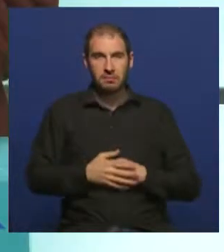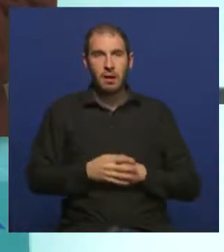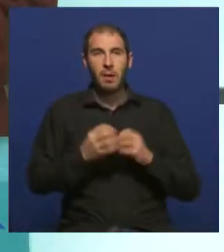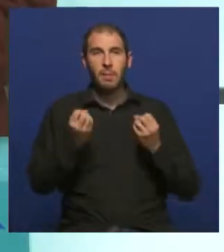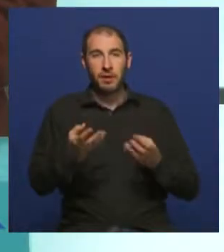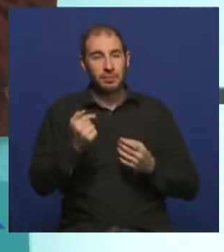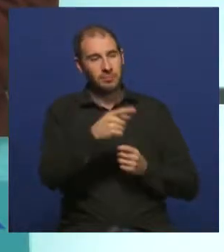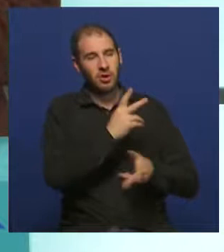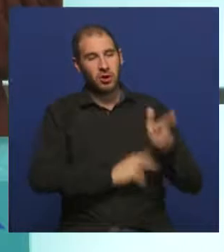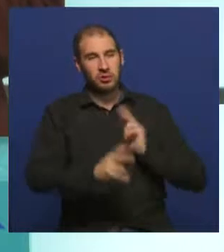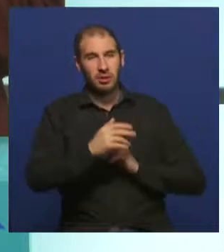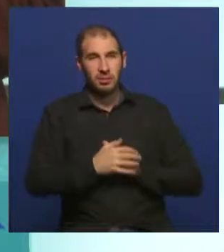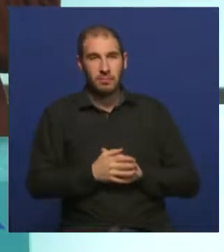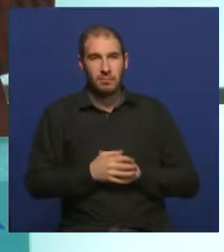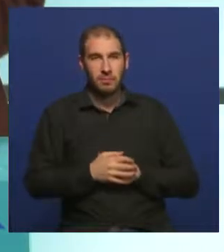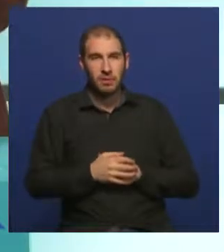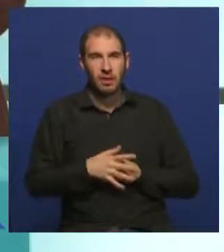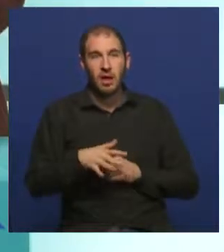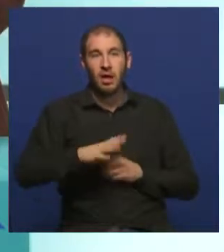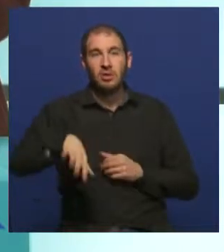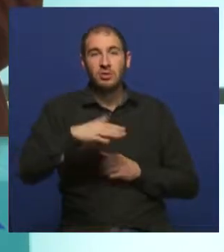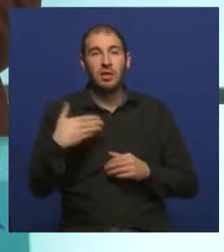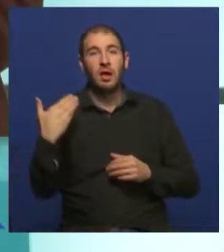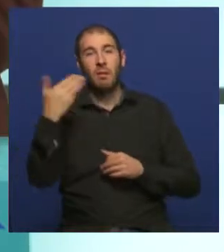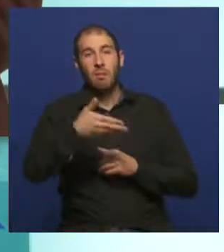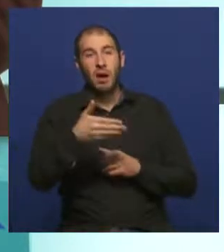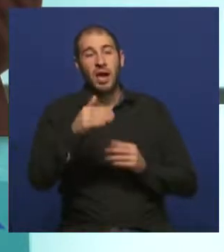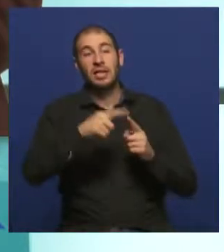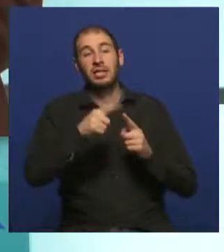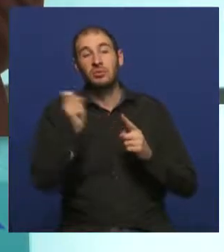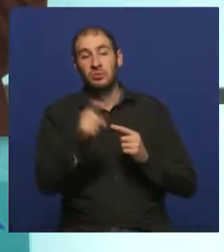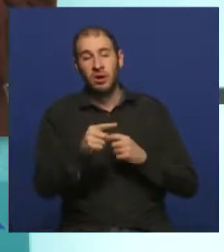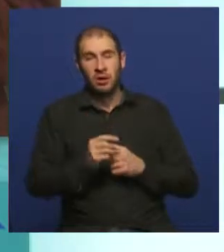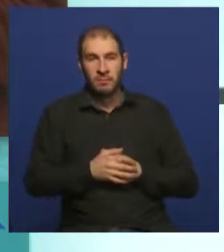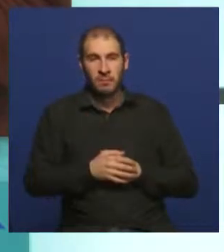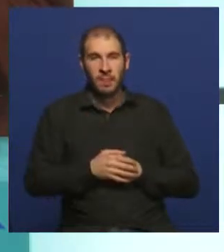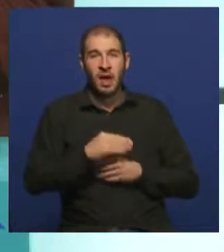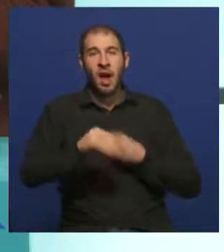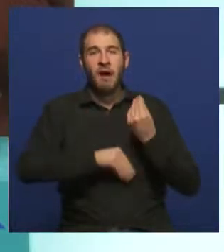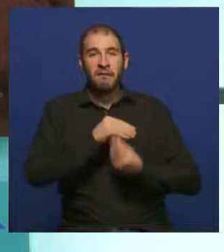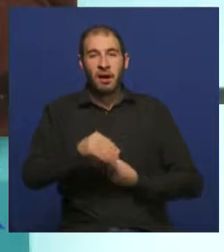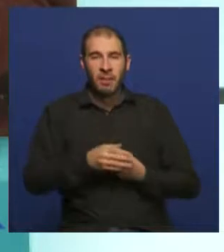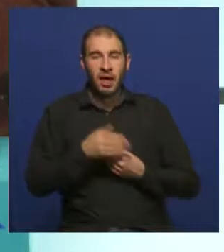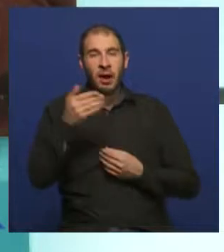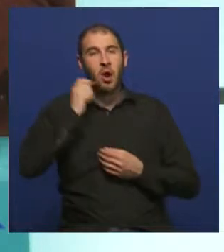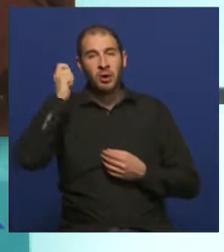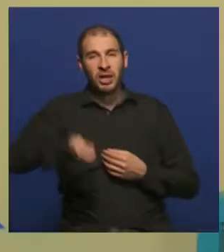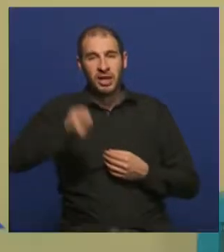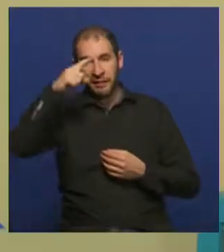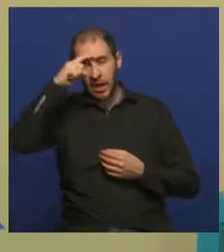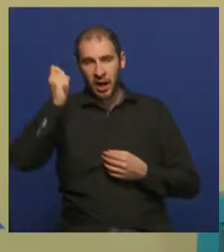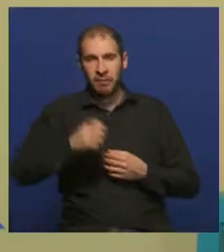bueno, como vos bien señalabas, la sociedad recurre a sus instituciones. Claro. Los familiares recurrieron a la justicia